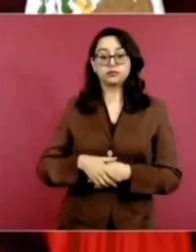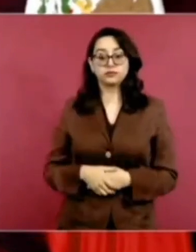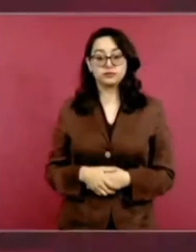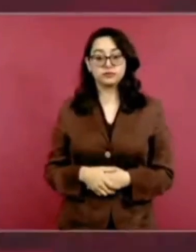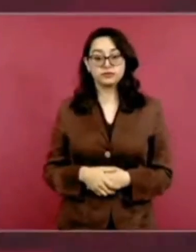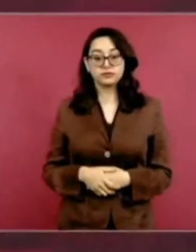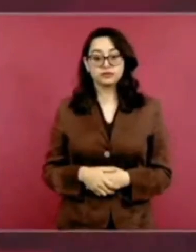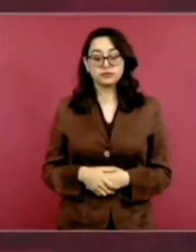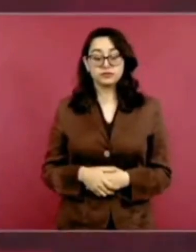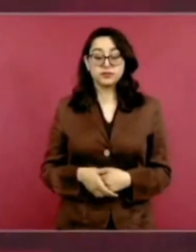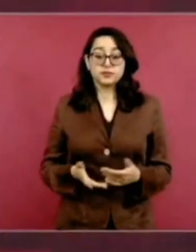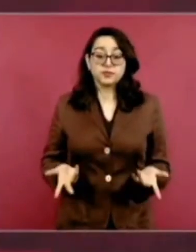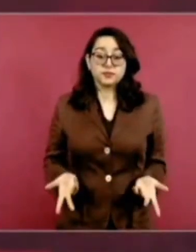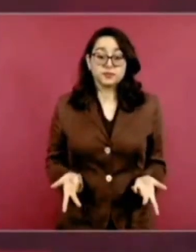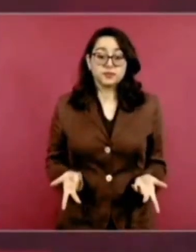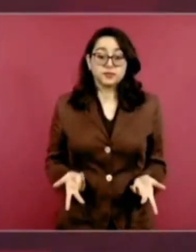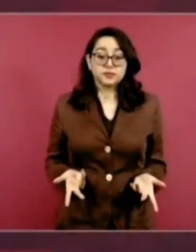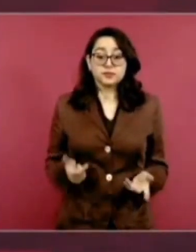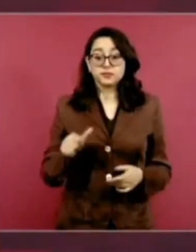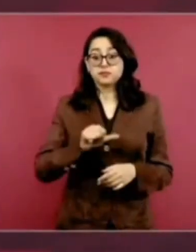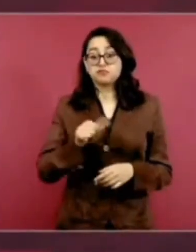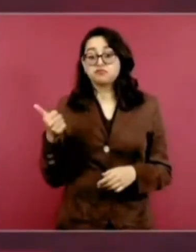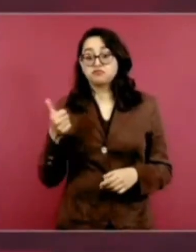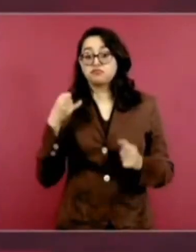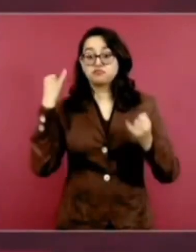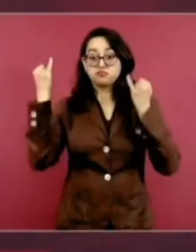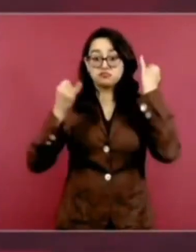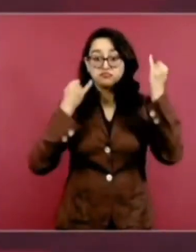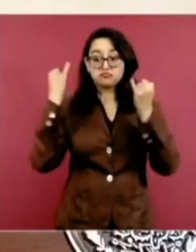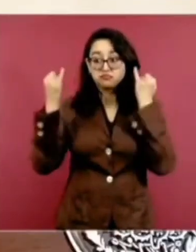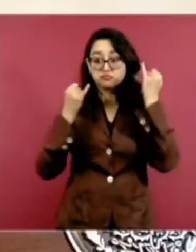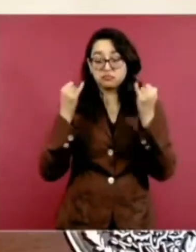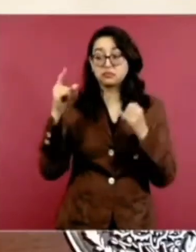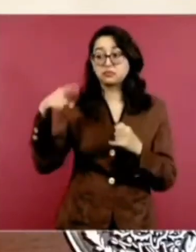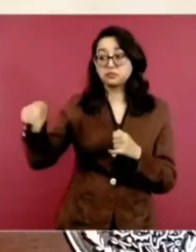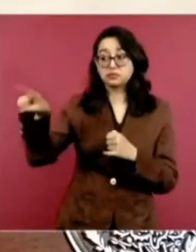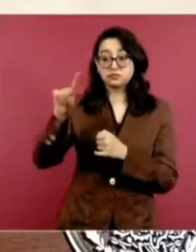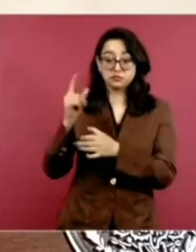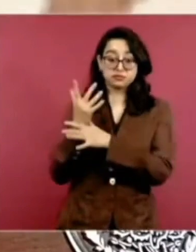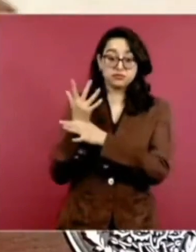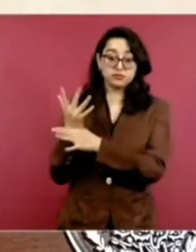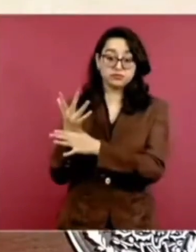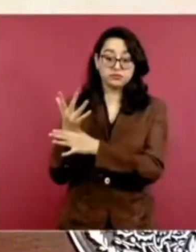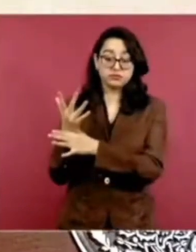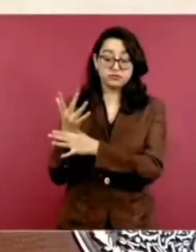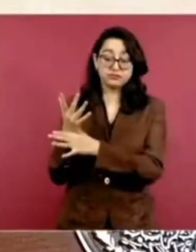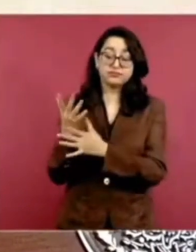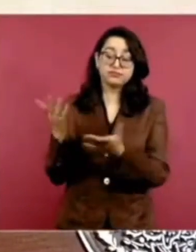Lo demás, pues ya sabemos que están